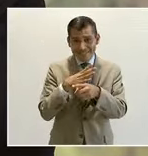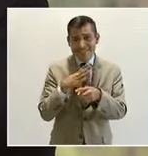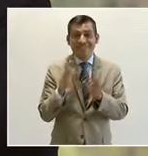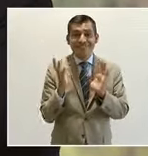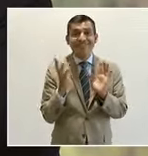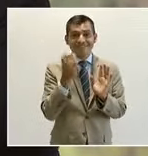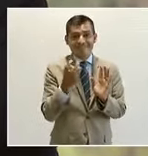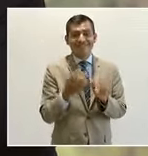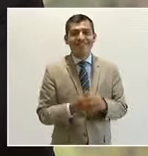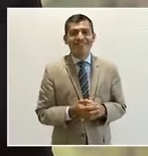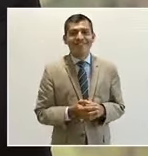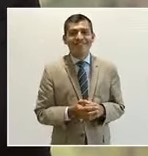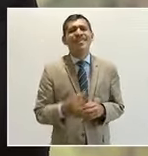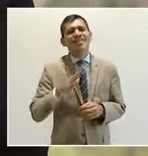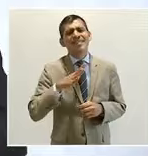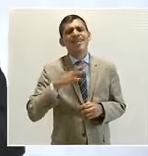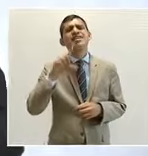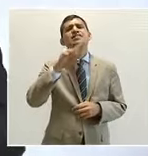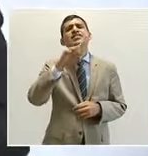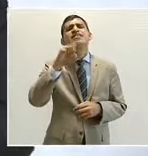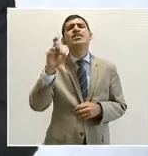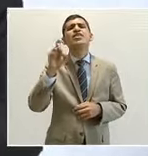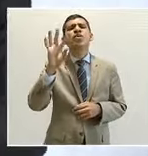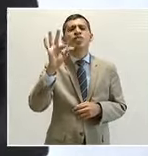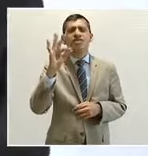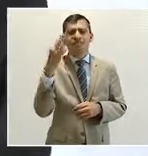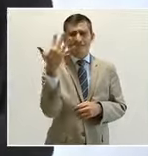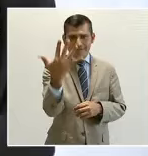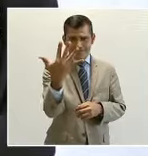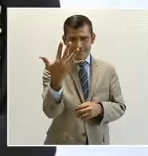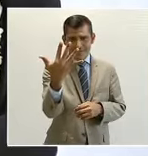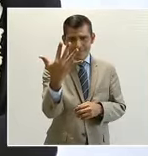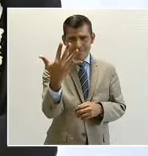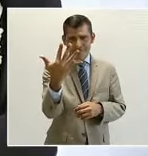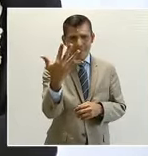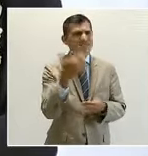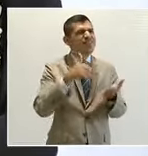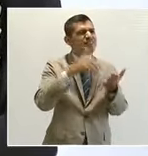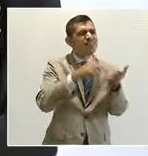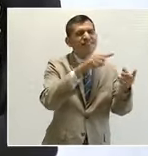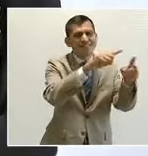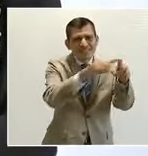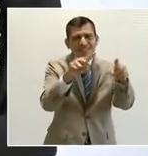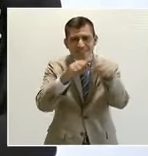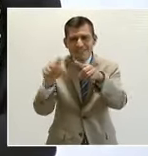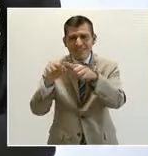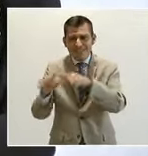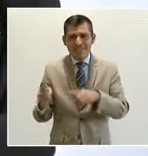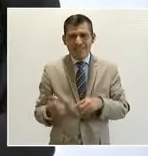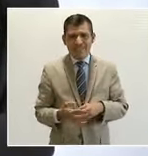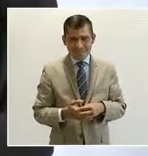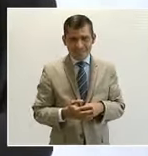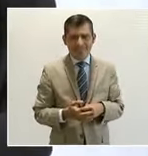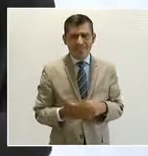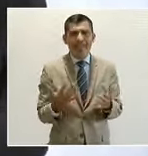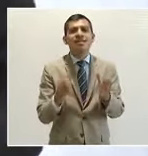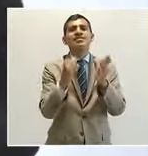teníamos 145 seres de la del